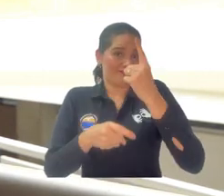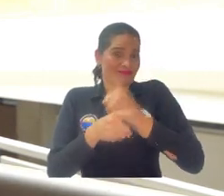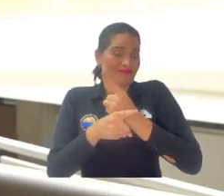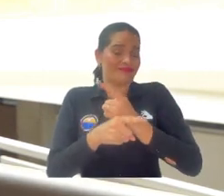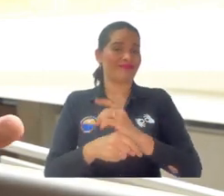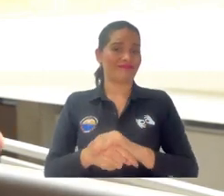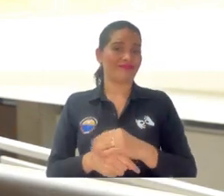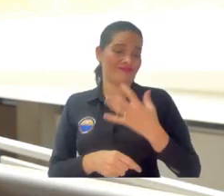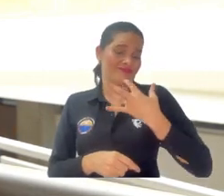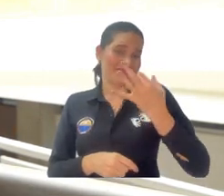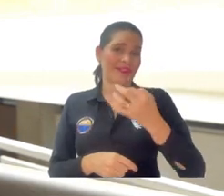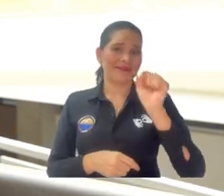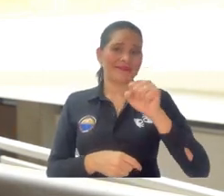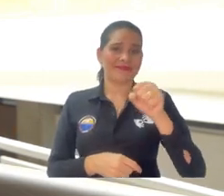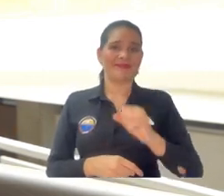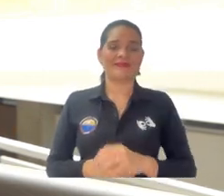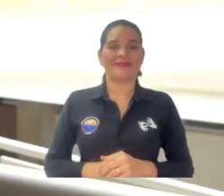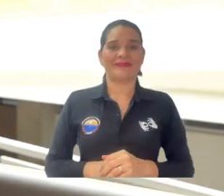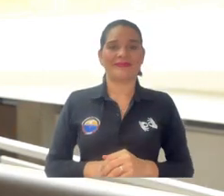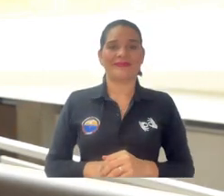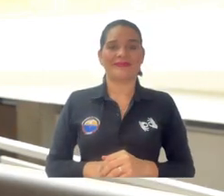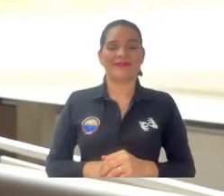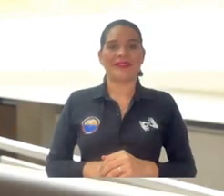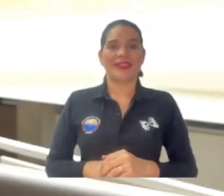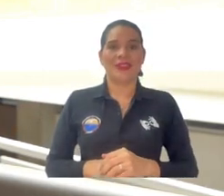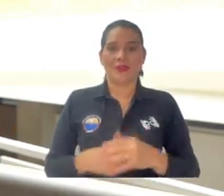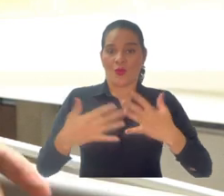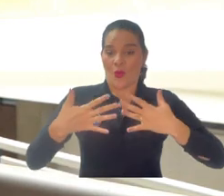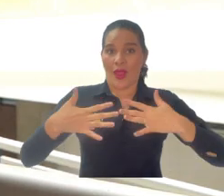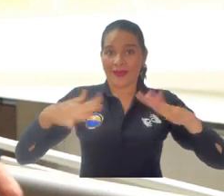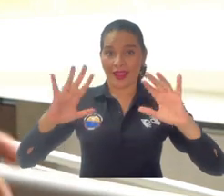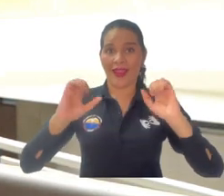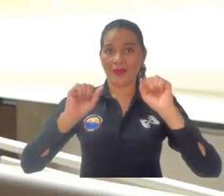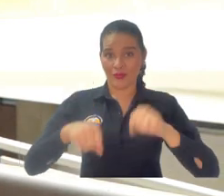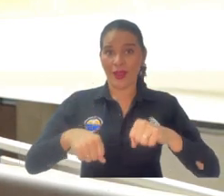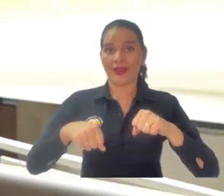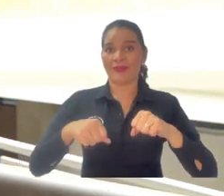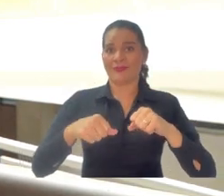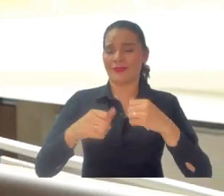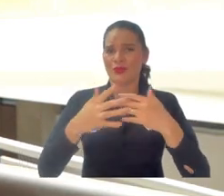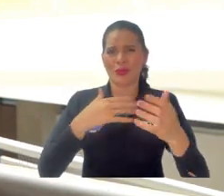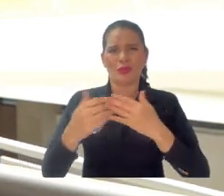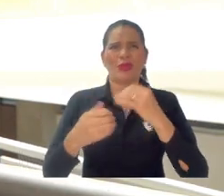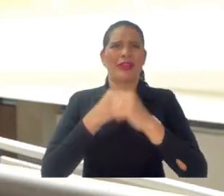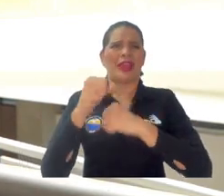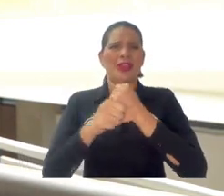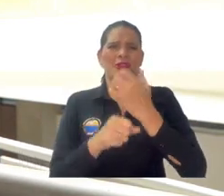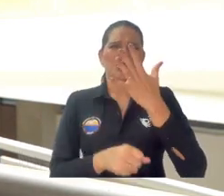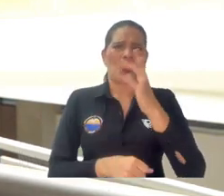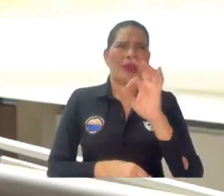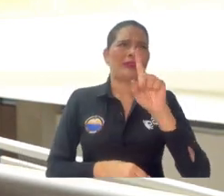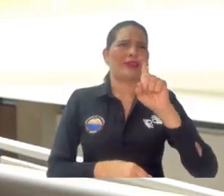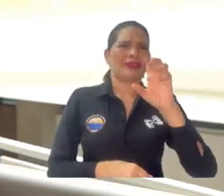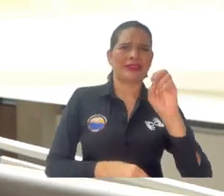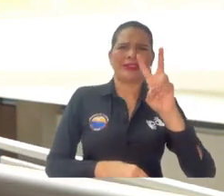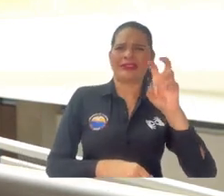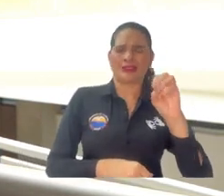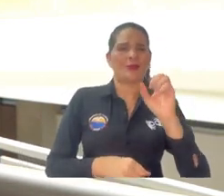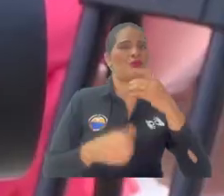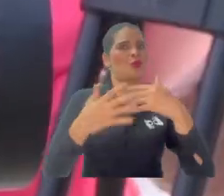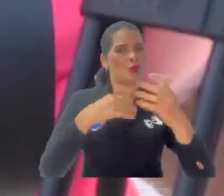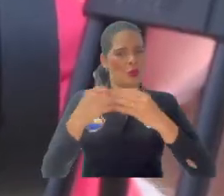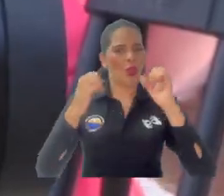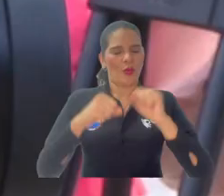es real, es cierto. O sea, si yo pude, cualquiera lo puede hacer. 50, 60, 70 años, mientras se tenga las ganas y se